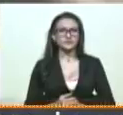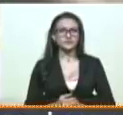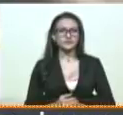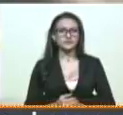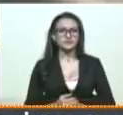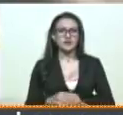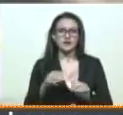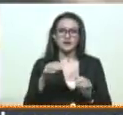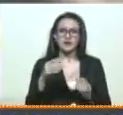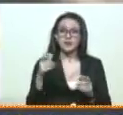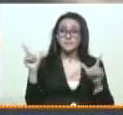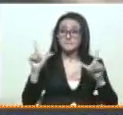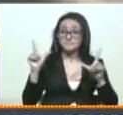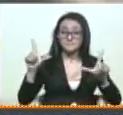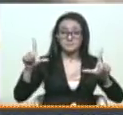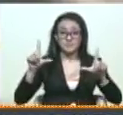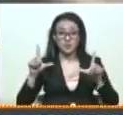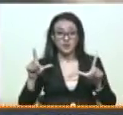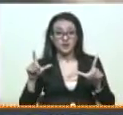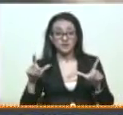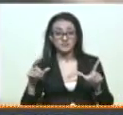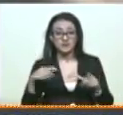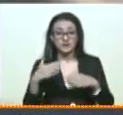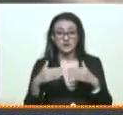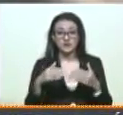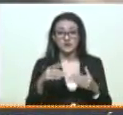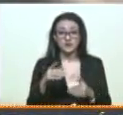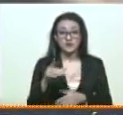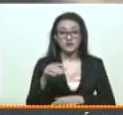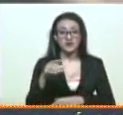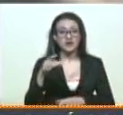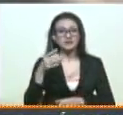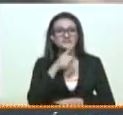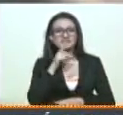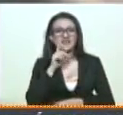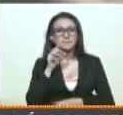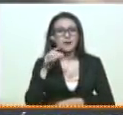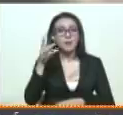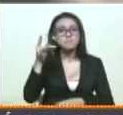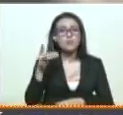explicar cómo se fabrica una cosa aborrecible llamada Puputov.